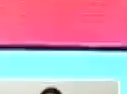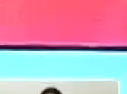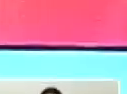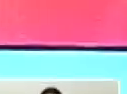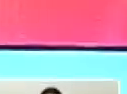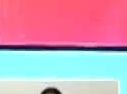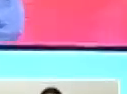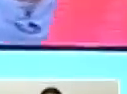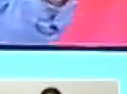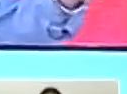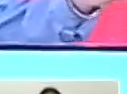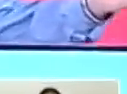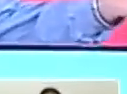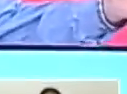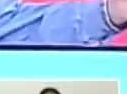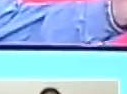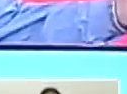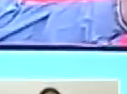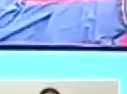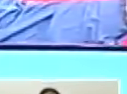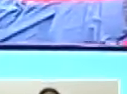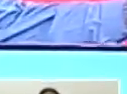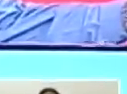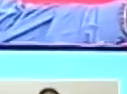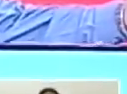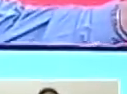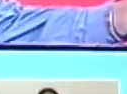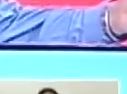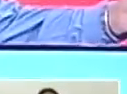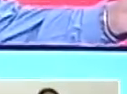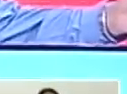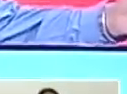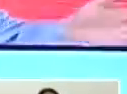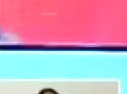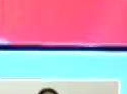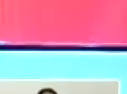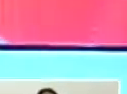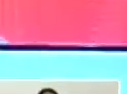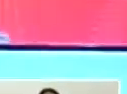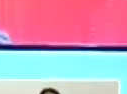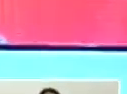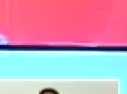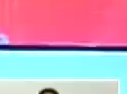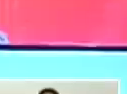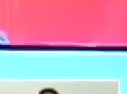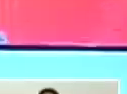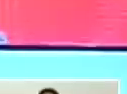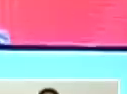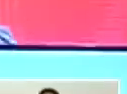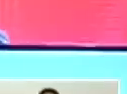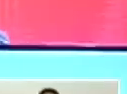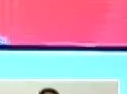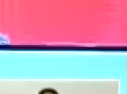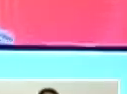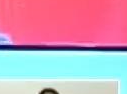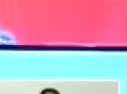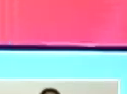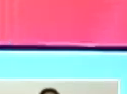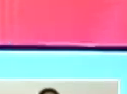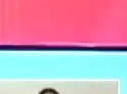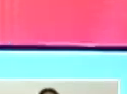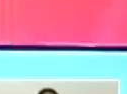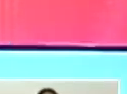Con un horizonte ilimitado para que la petroquímica se crezca y seamos exportadores de